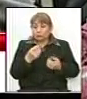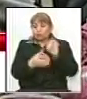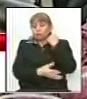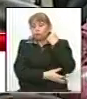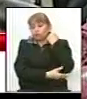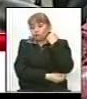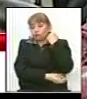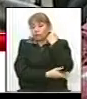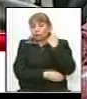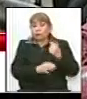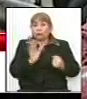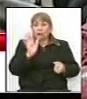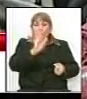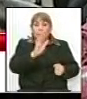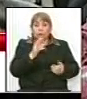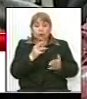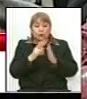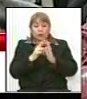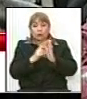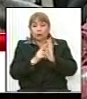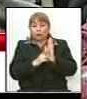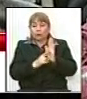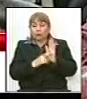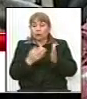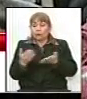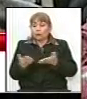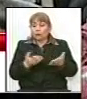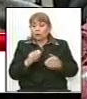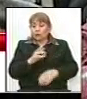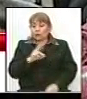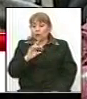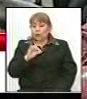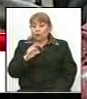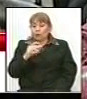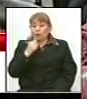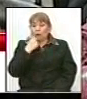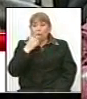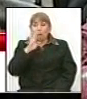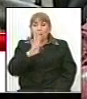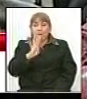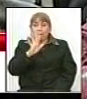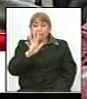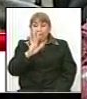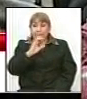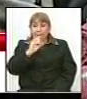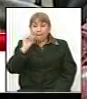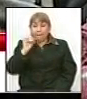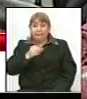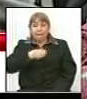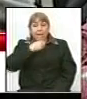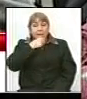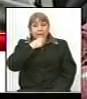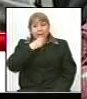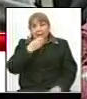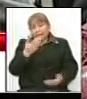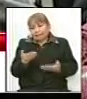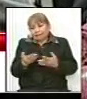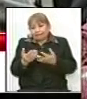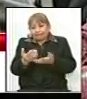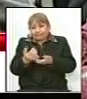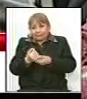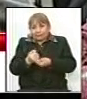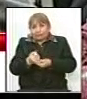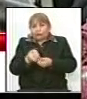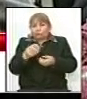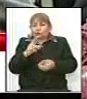¿no? De acuerdo a sus requisitos, en el área rural un 45% de los adultos mayores, o sea, de los que reciben, son